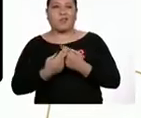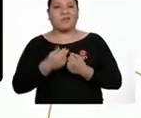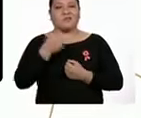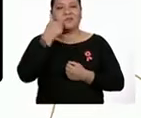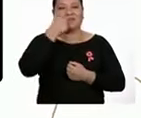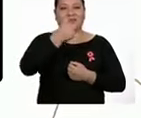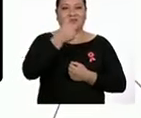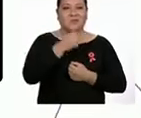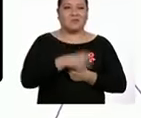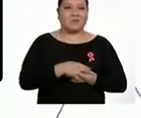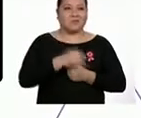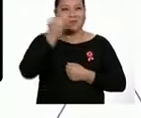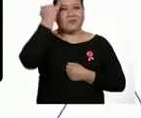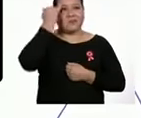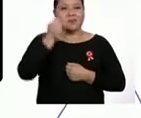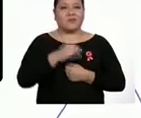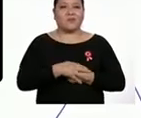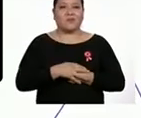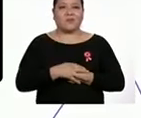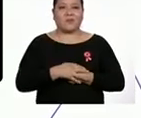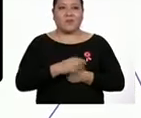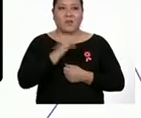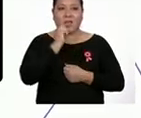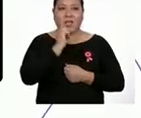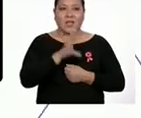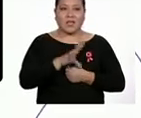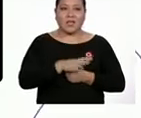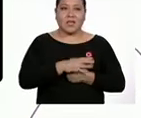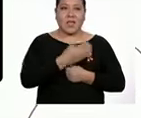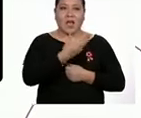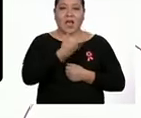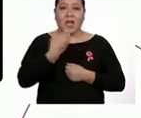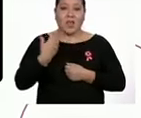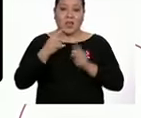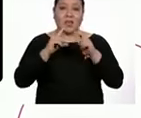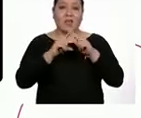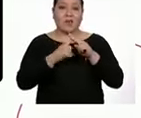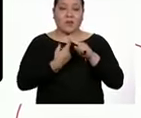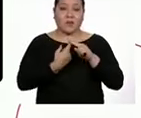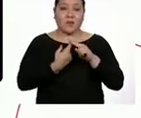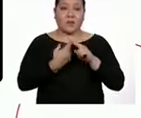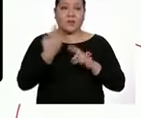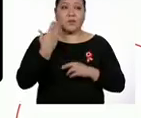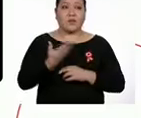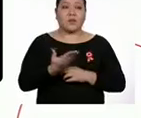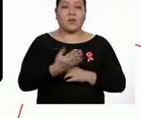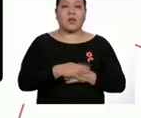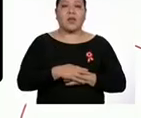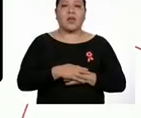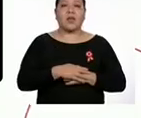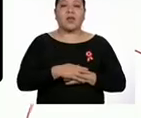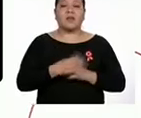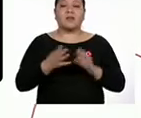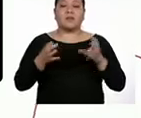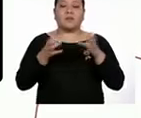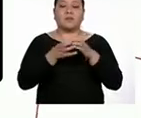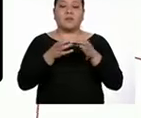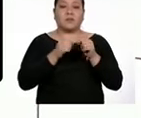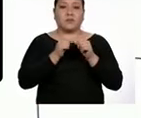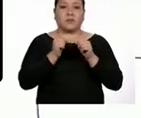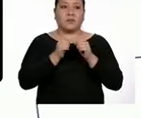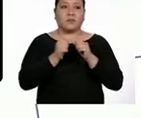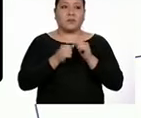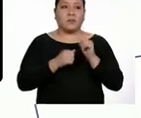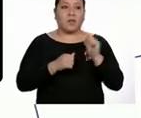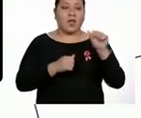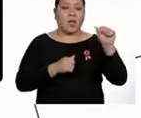Buena observación. Vale la pena mencionar, antes de que comencemos, que la notación conjuntista es